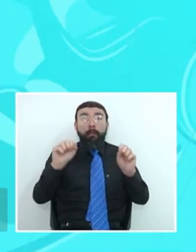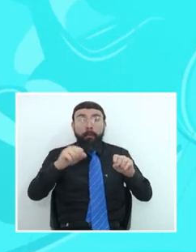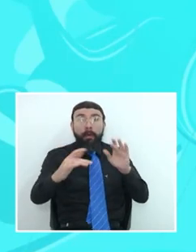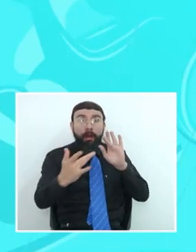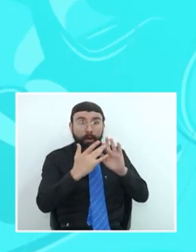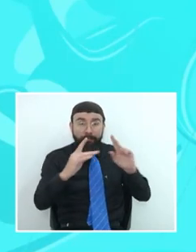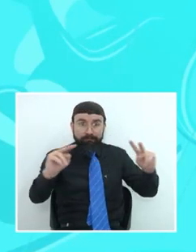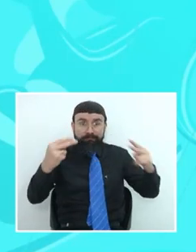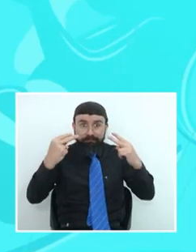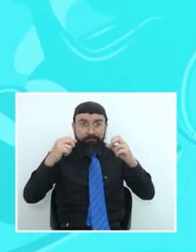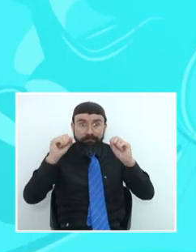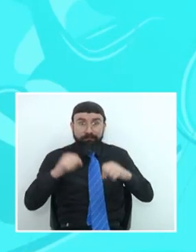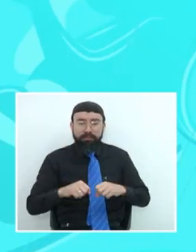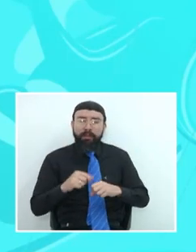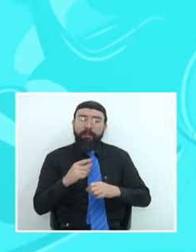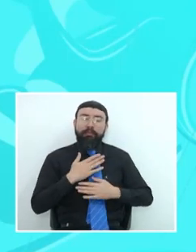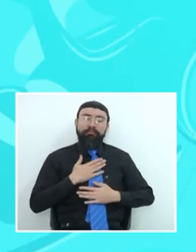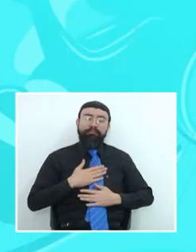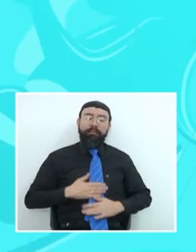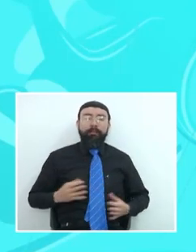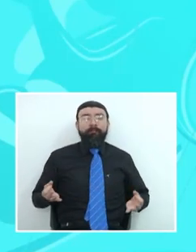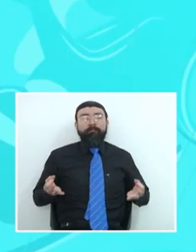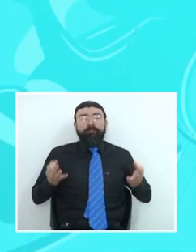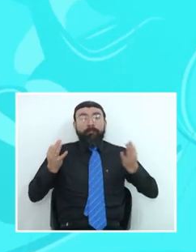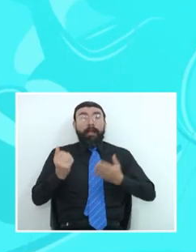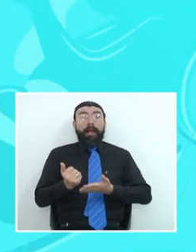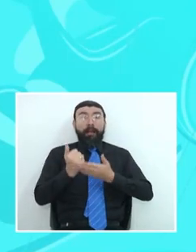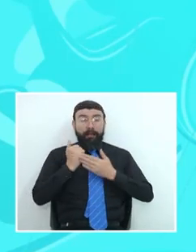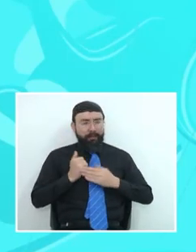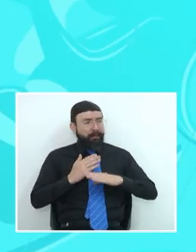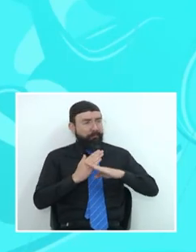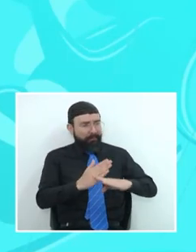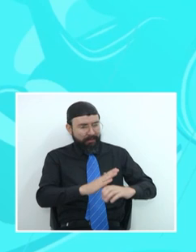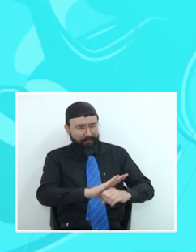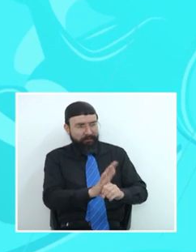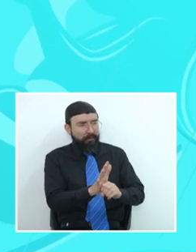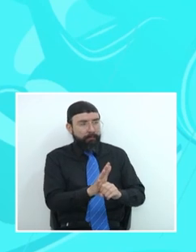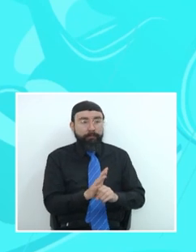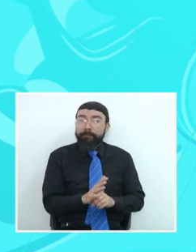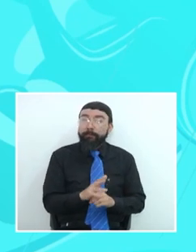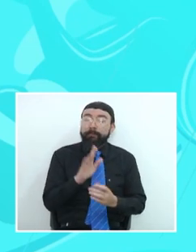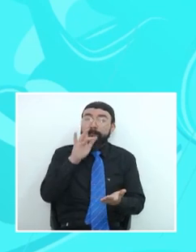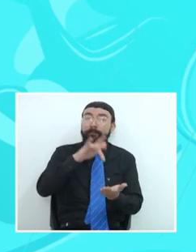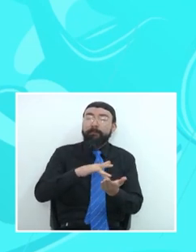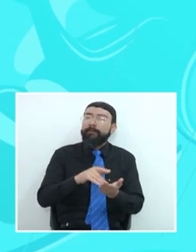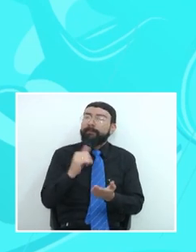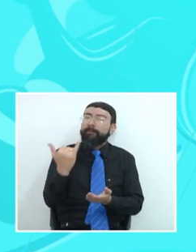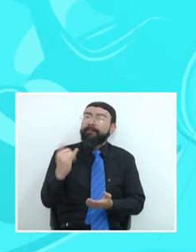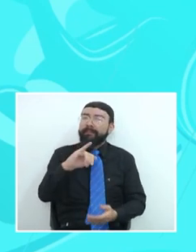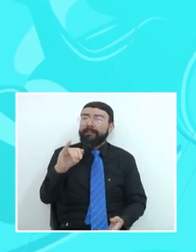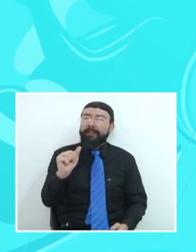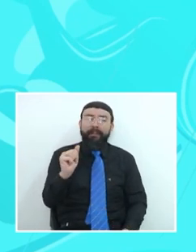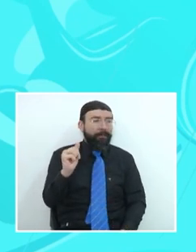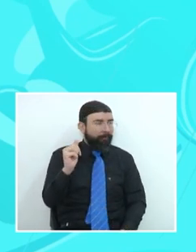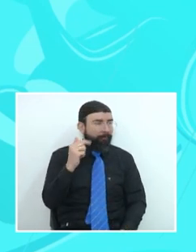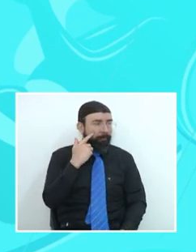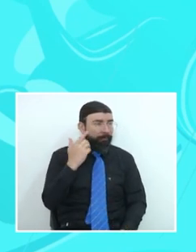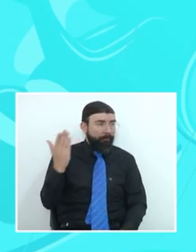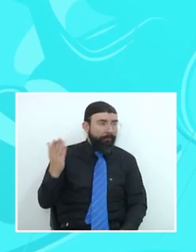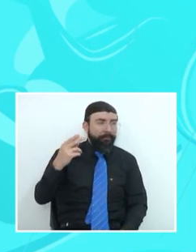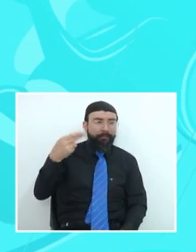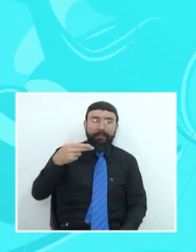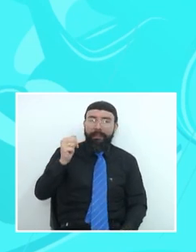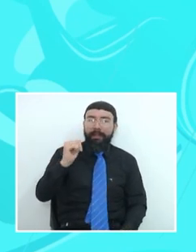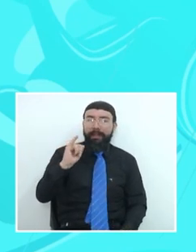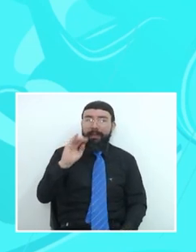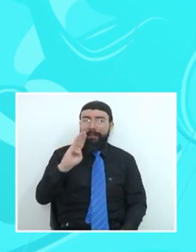todos nosotros. Relajación y mantras para sobrevivir a la pandemia. Estaré en la página de Javi Merej, como está ahí. Ustedes pueden